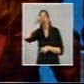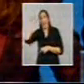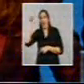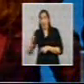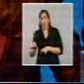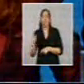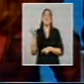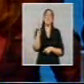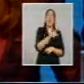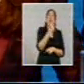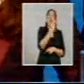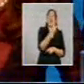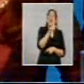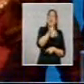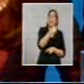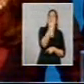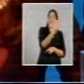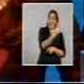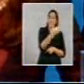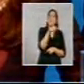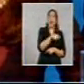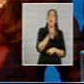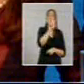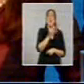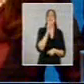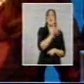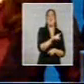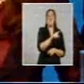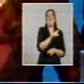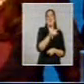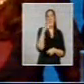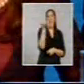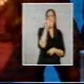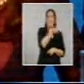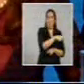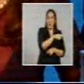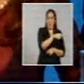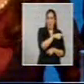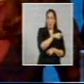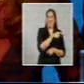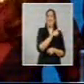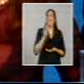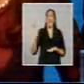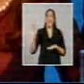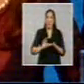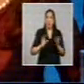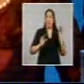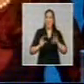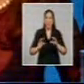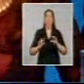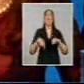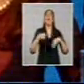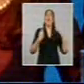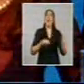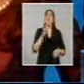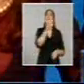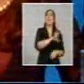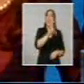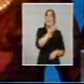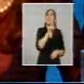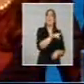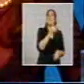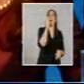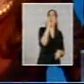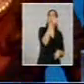2,5 puntos el gobierno de la provincia de La Pampa y 1,5 puntos el Banco de la provincia de La Pampa,